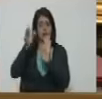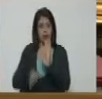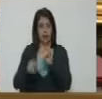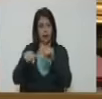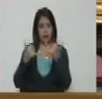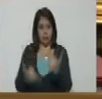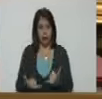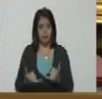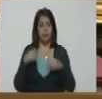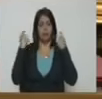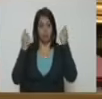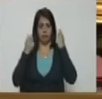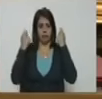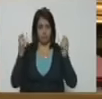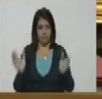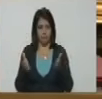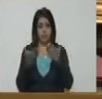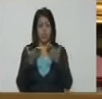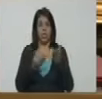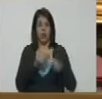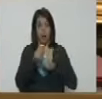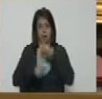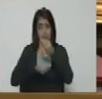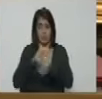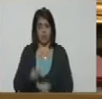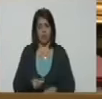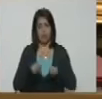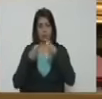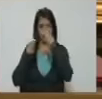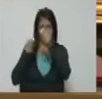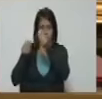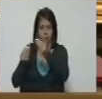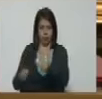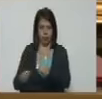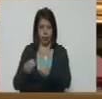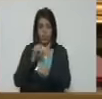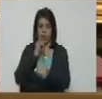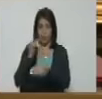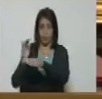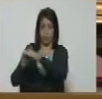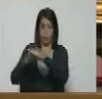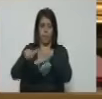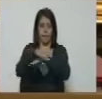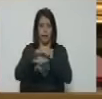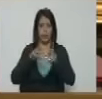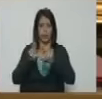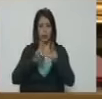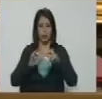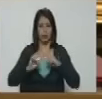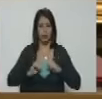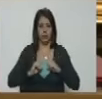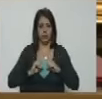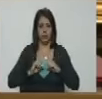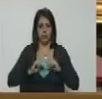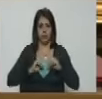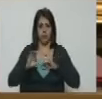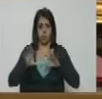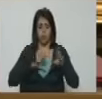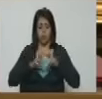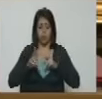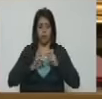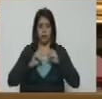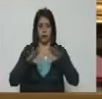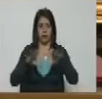Oficial a los fines de su publicación y sírvase, por favor, ciudadana secretaria, informar al Ministerio del Poder Popular para